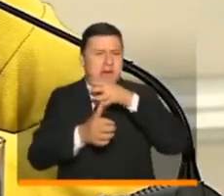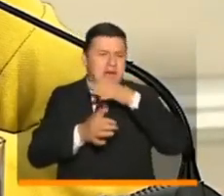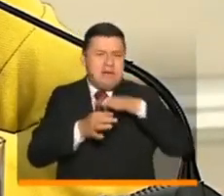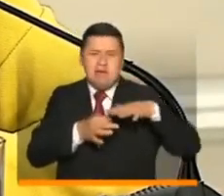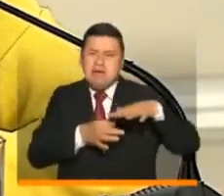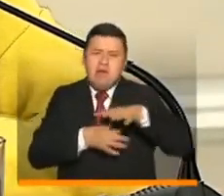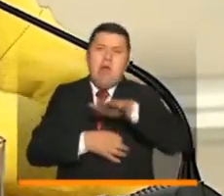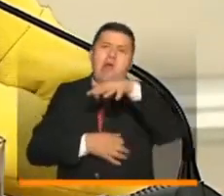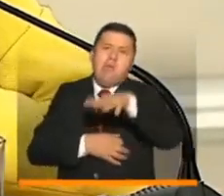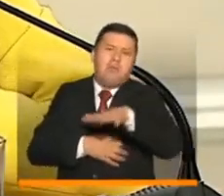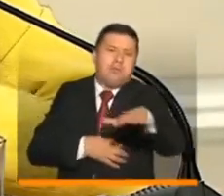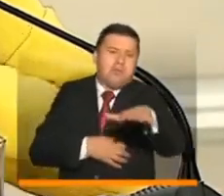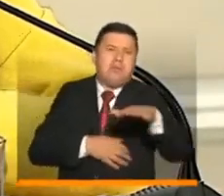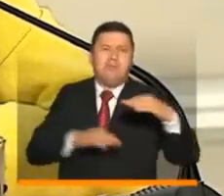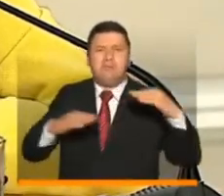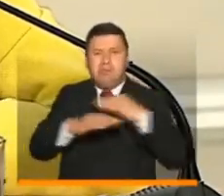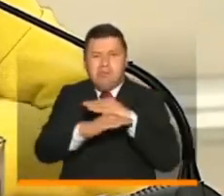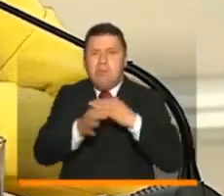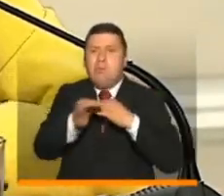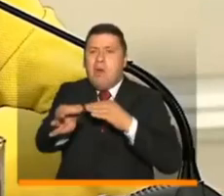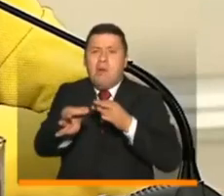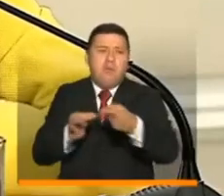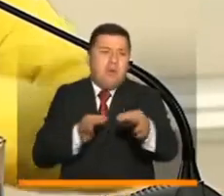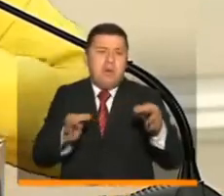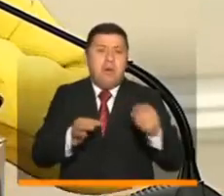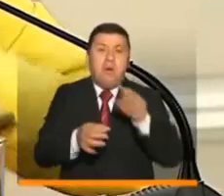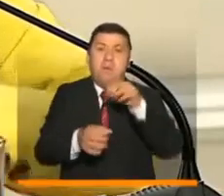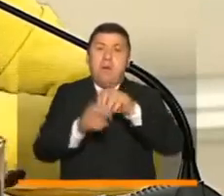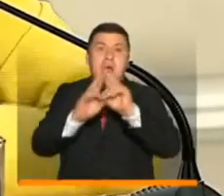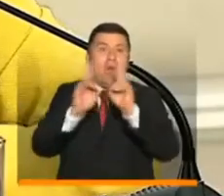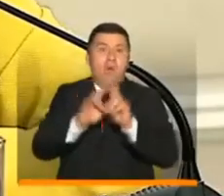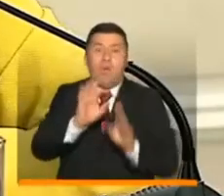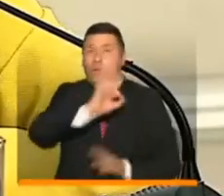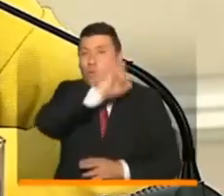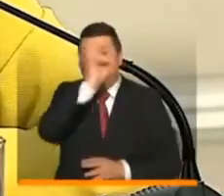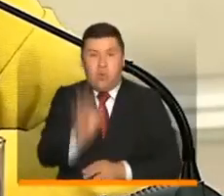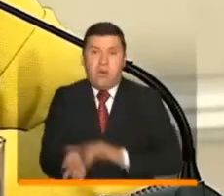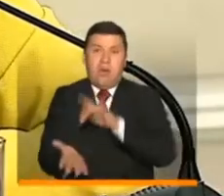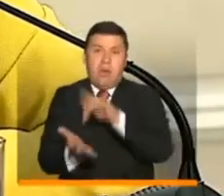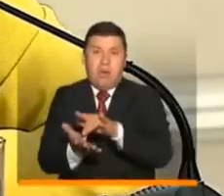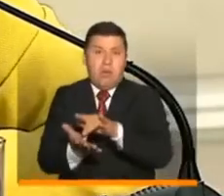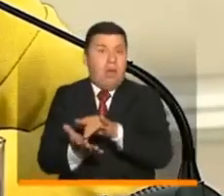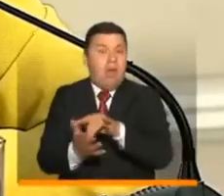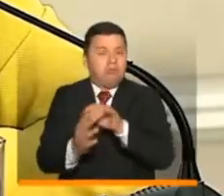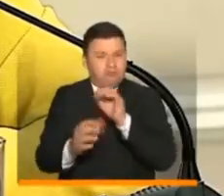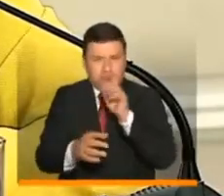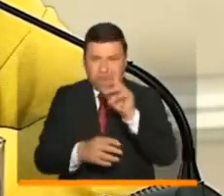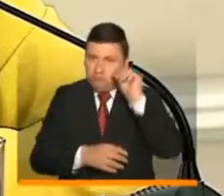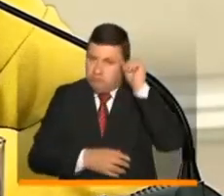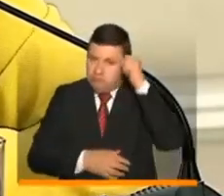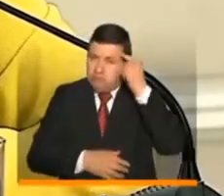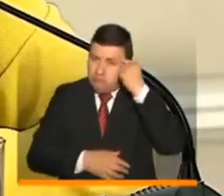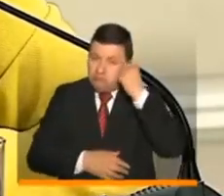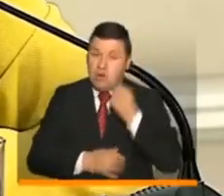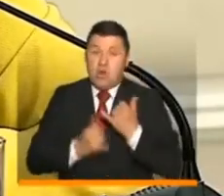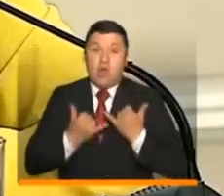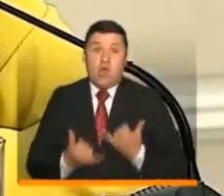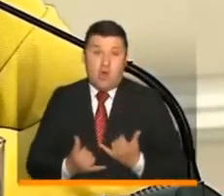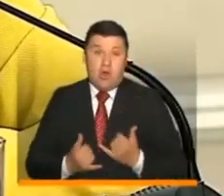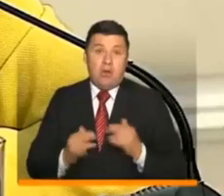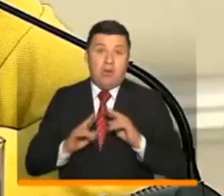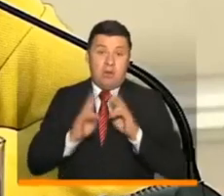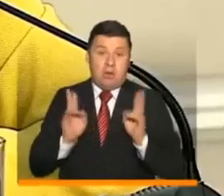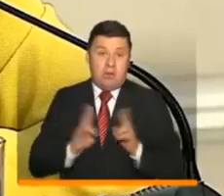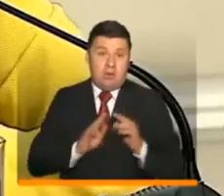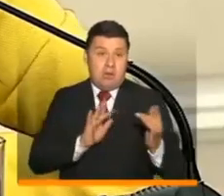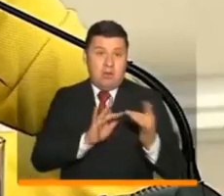los corregimientos, donde inclusive el internet nunca había llegado, porque les quiero recordar a todos que hoy la